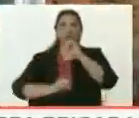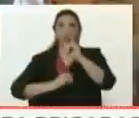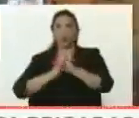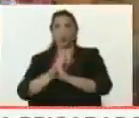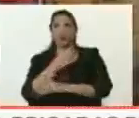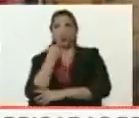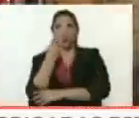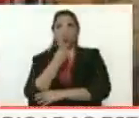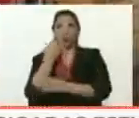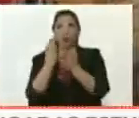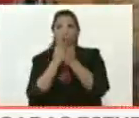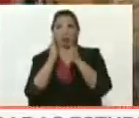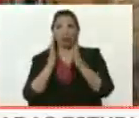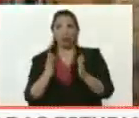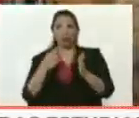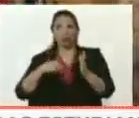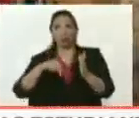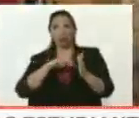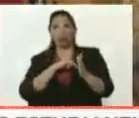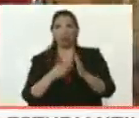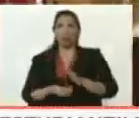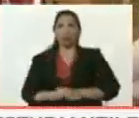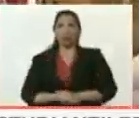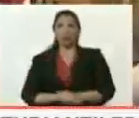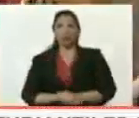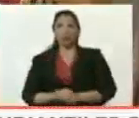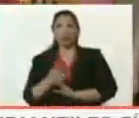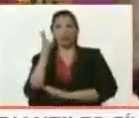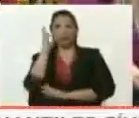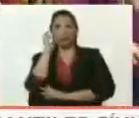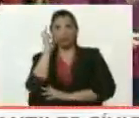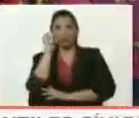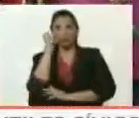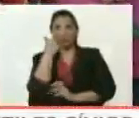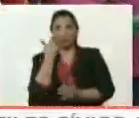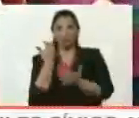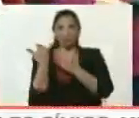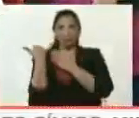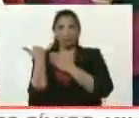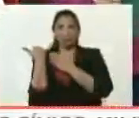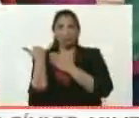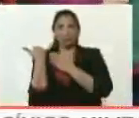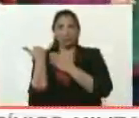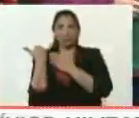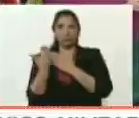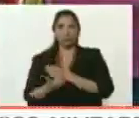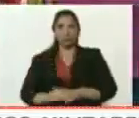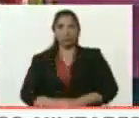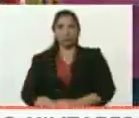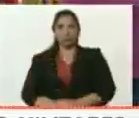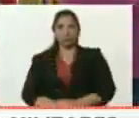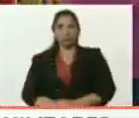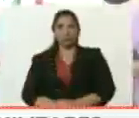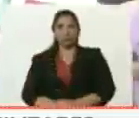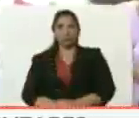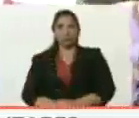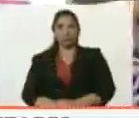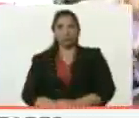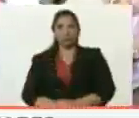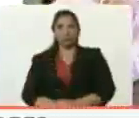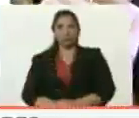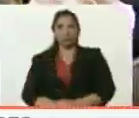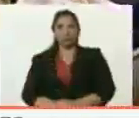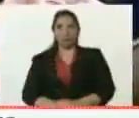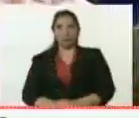Jóvenes y Estudiantes. Nosotros vamos a escuchar el sonido ambiente de este Congreso. A nuestra